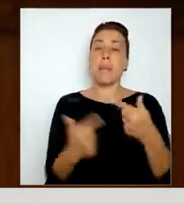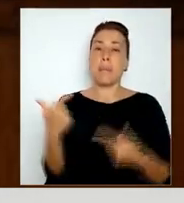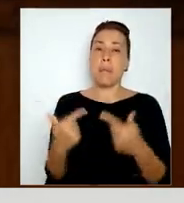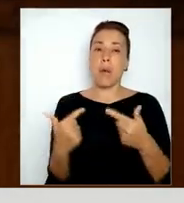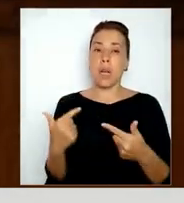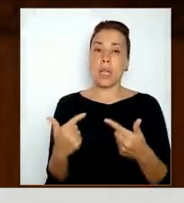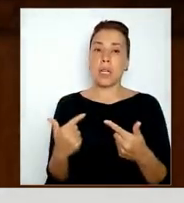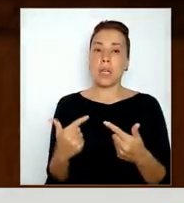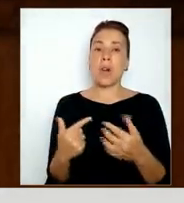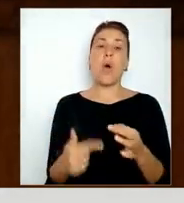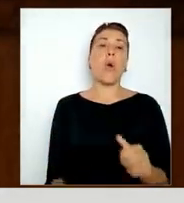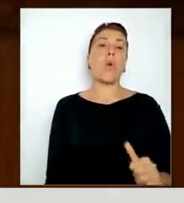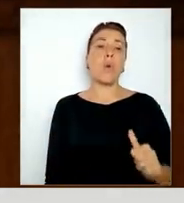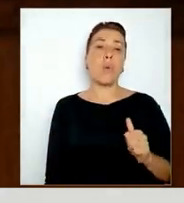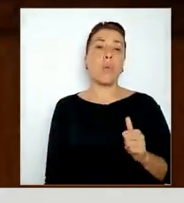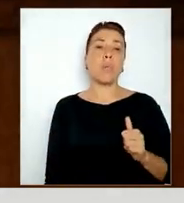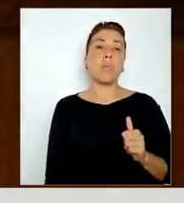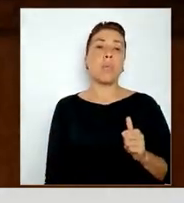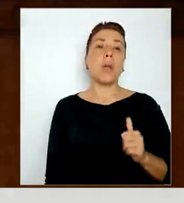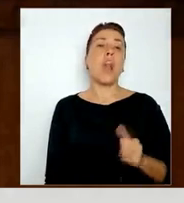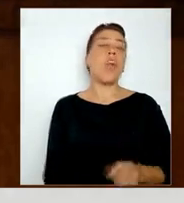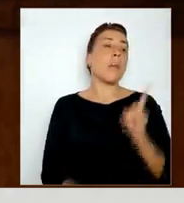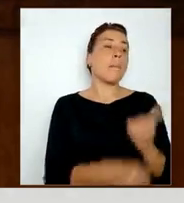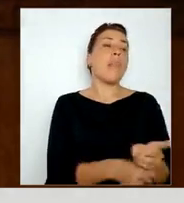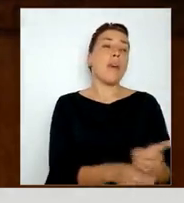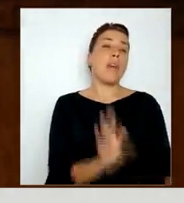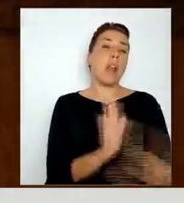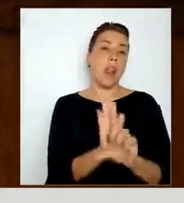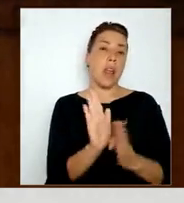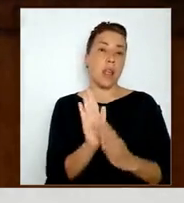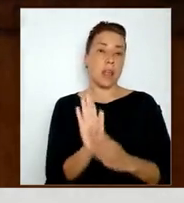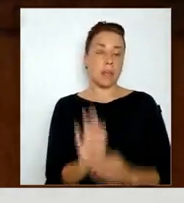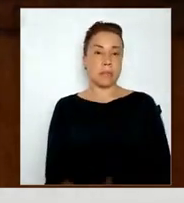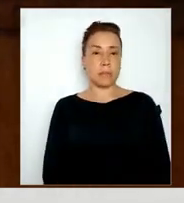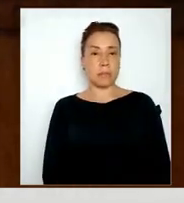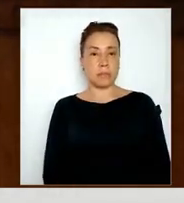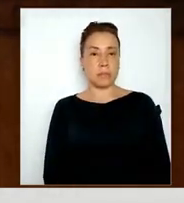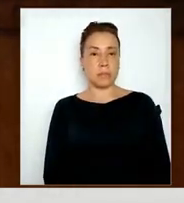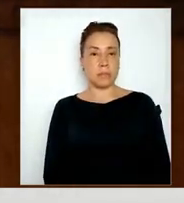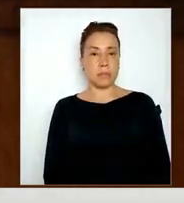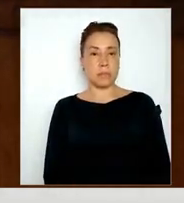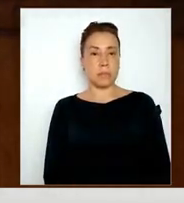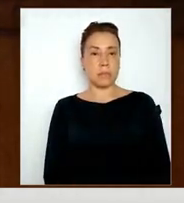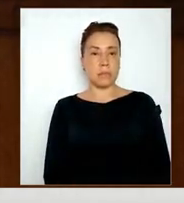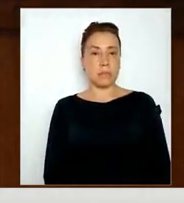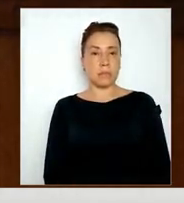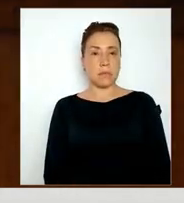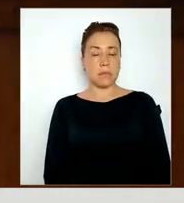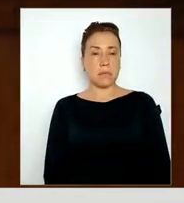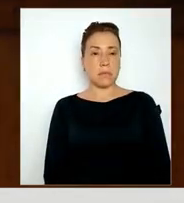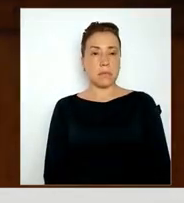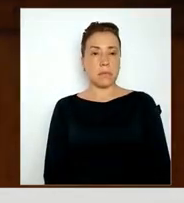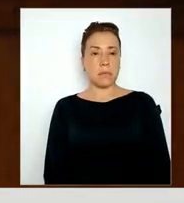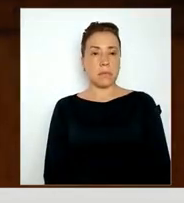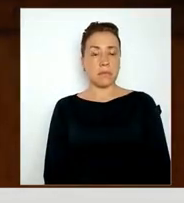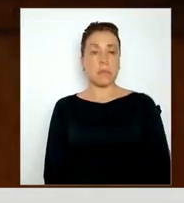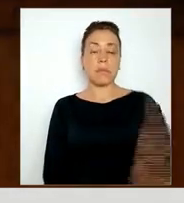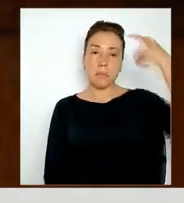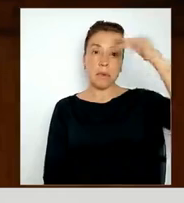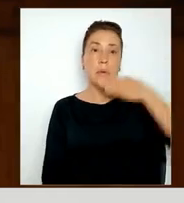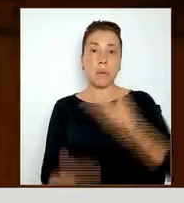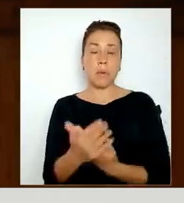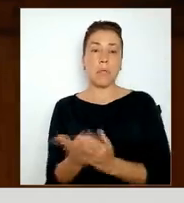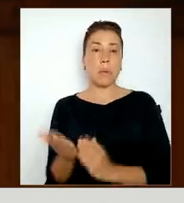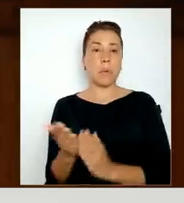Tan pronto eran notificadas con este recurso no obstante a partir de la dictación de la ley